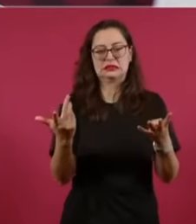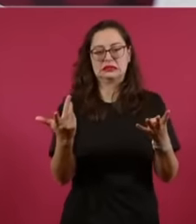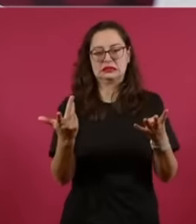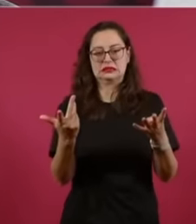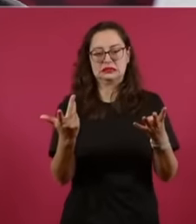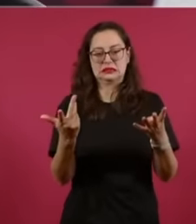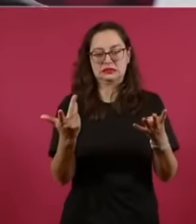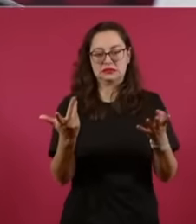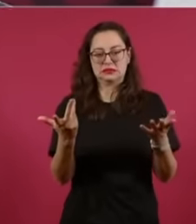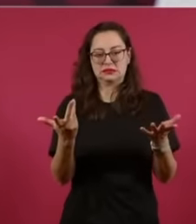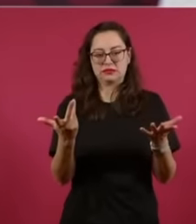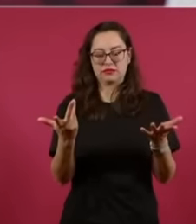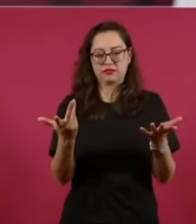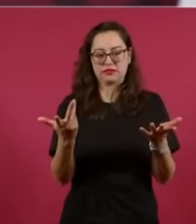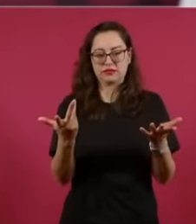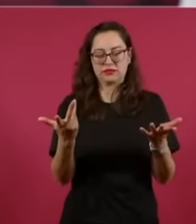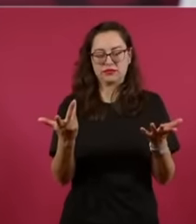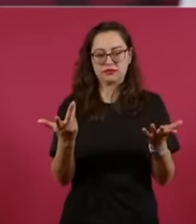Y